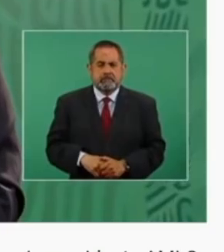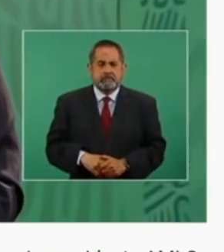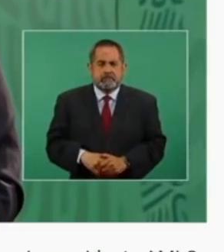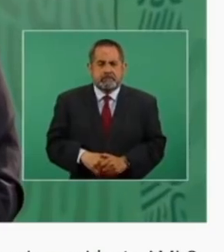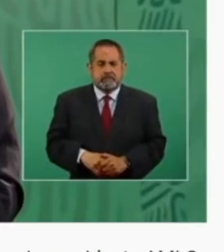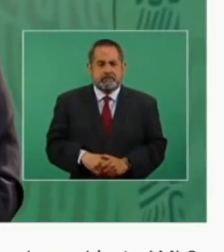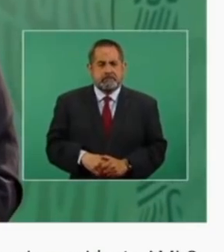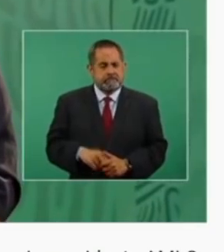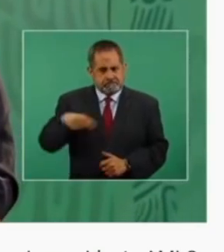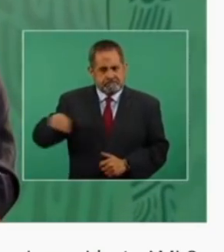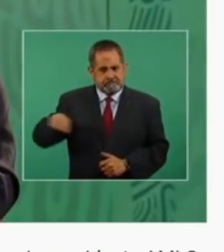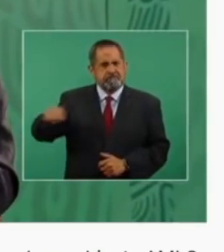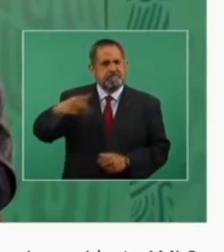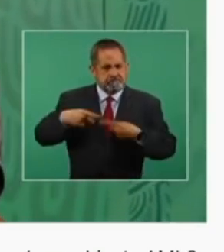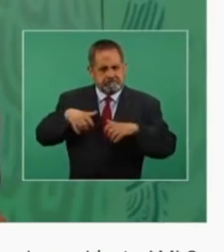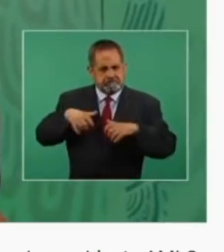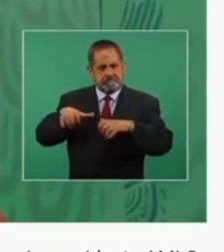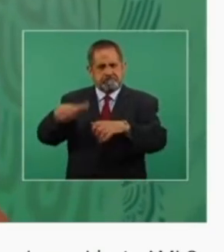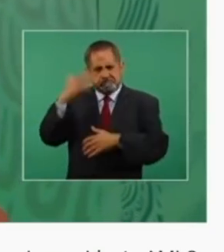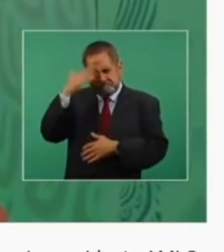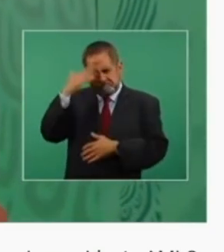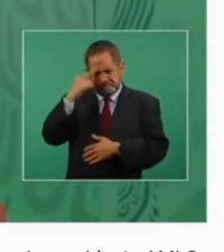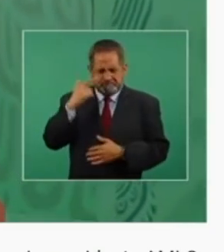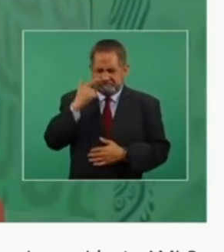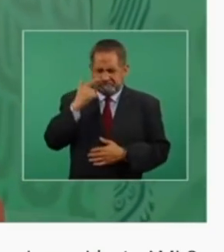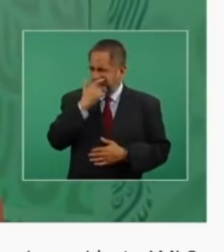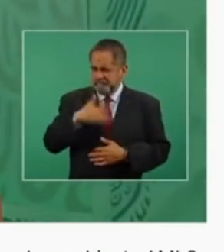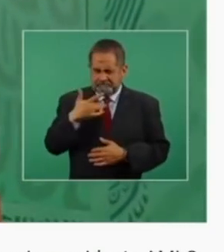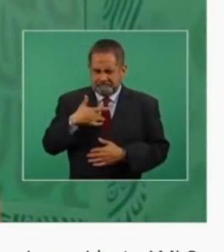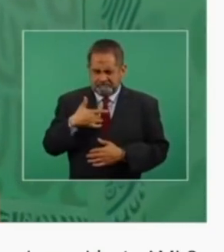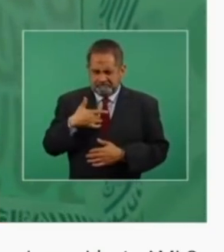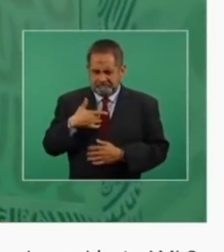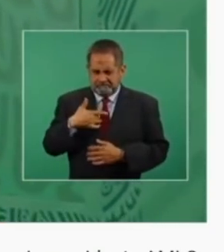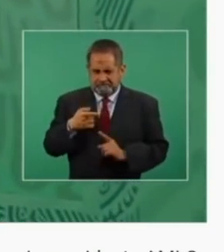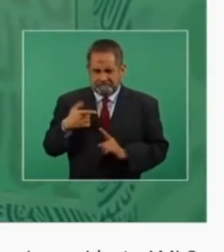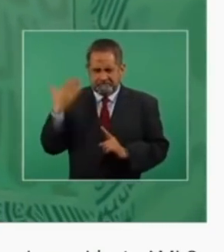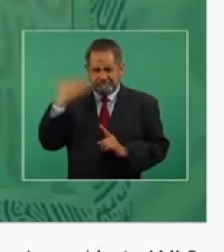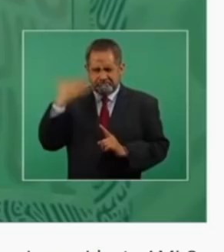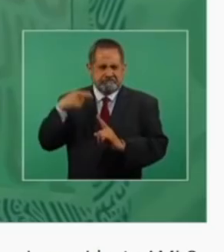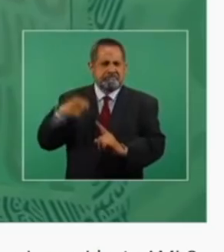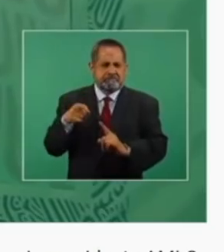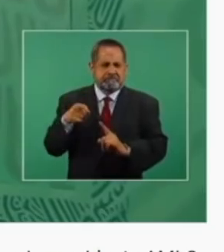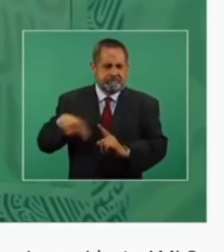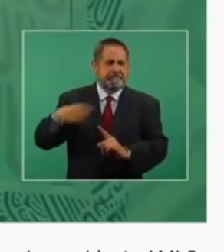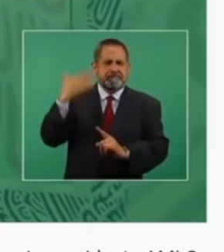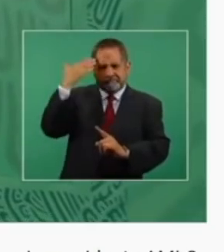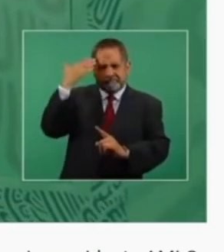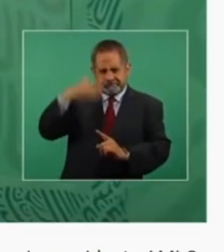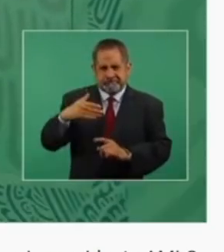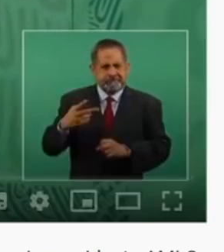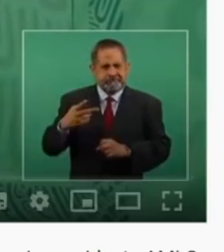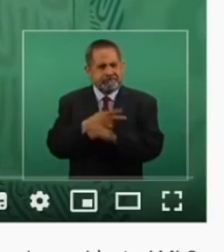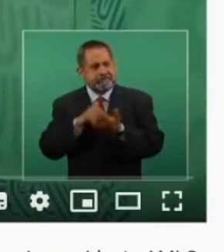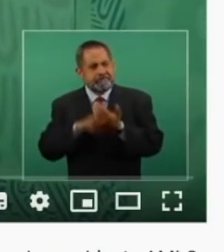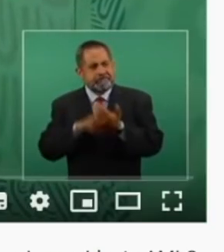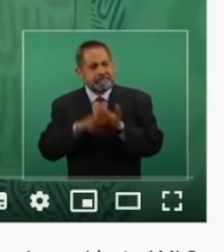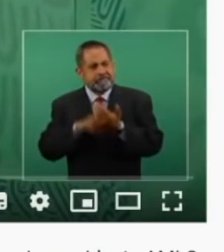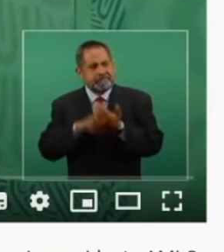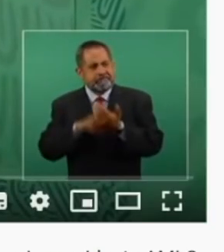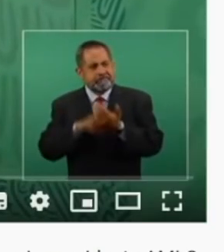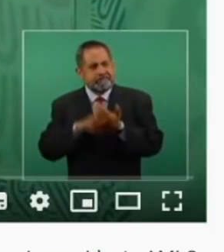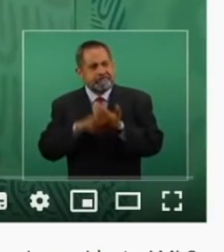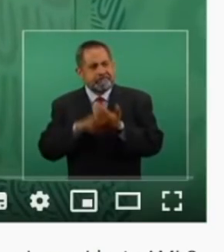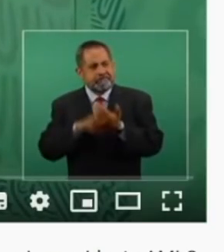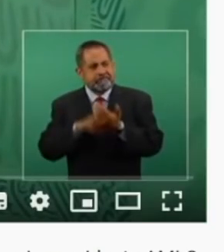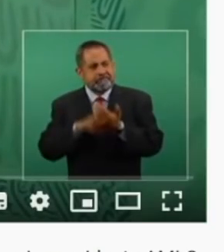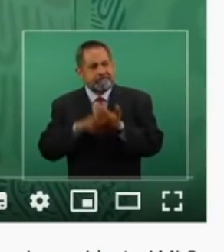Es un pueblo con un instinto certero. Sabe lo que está sucediendo. Pues ahí